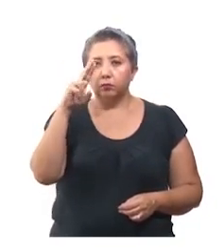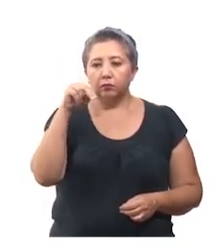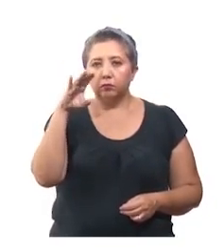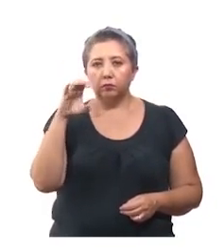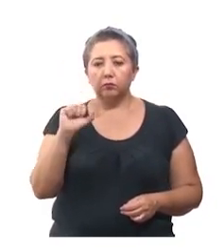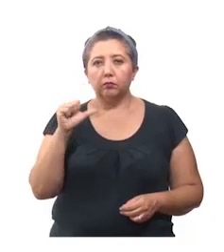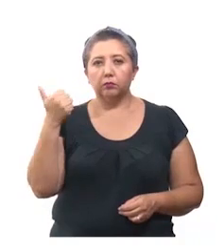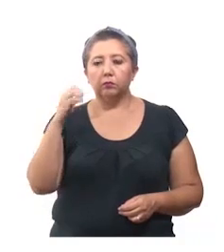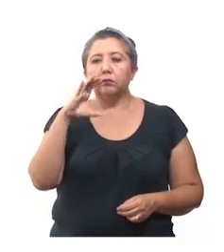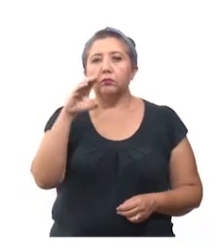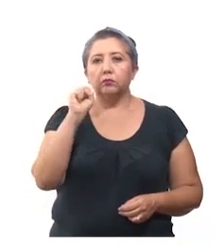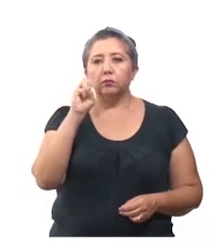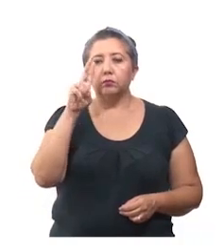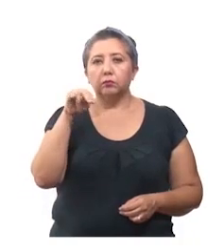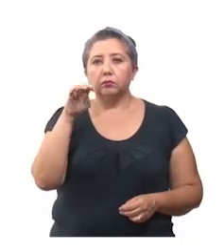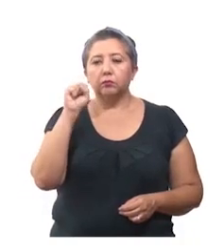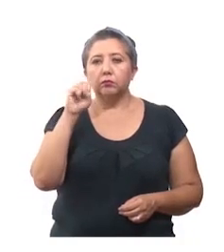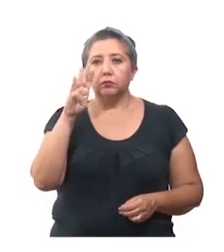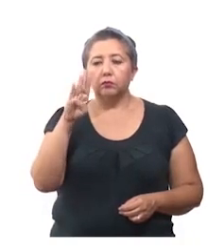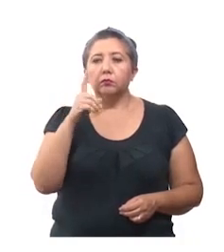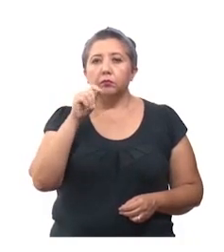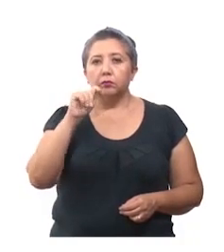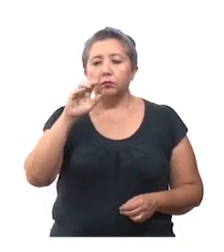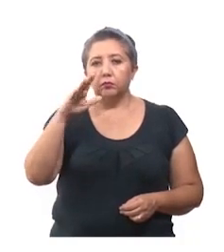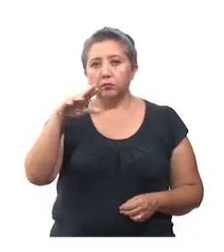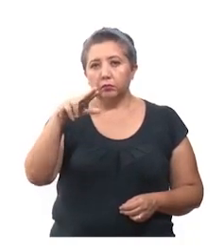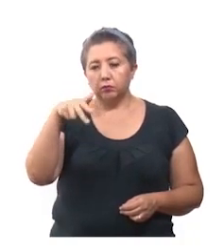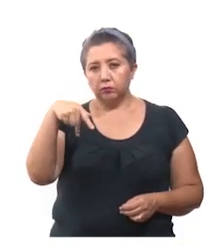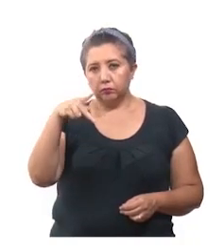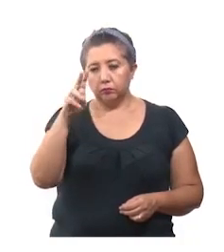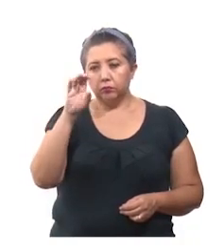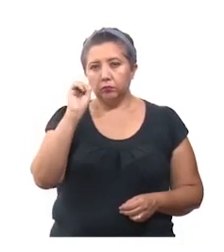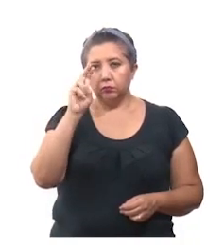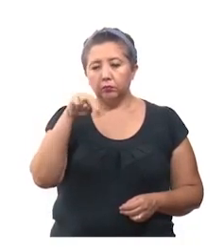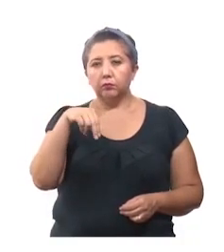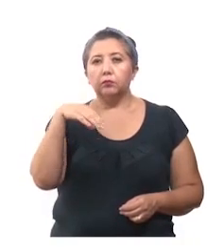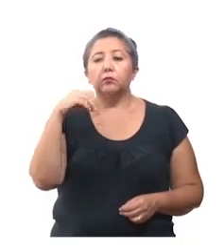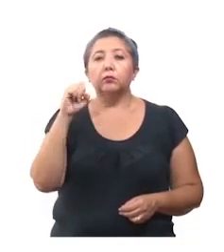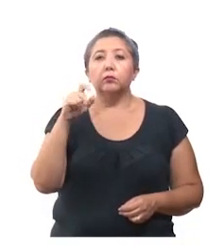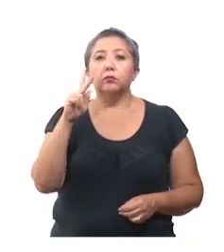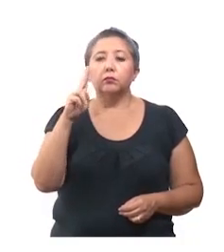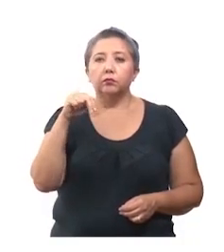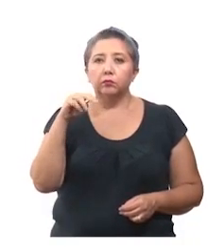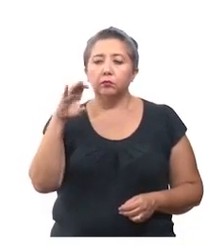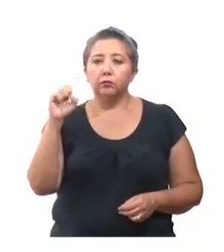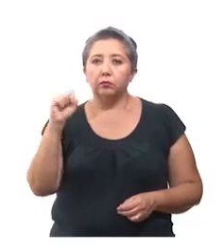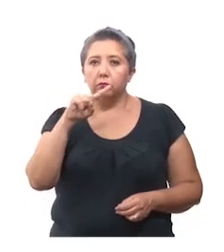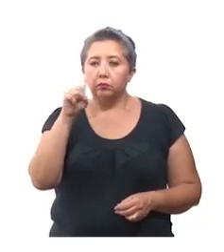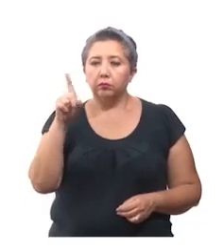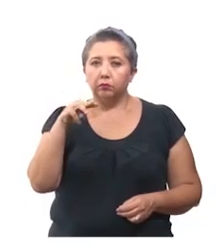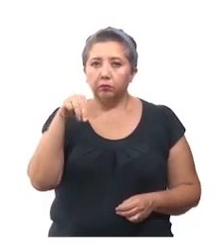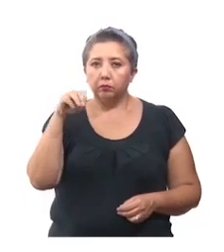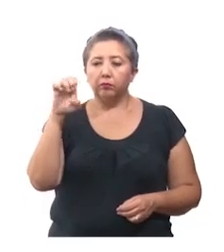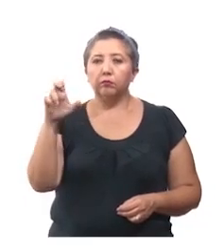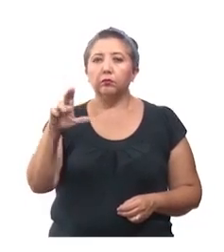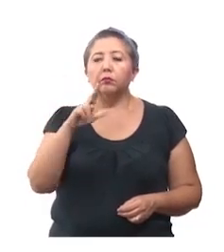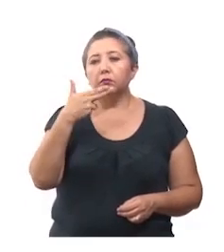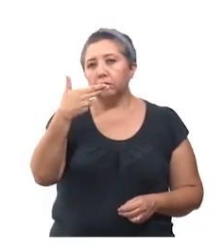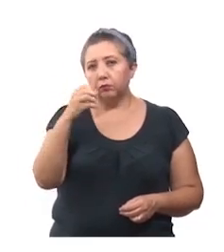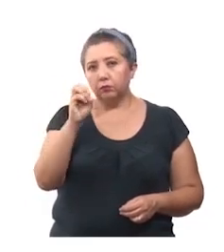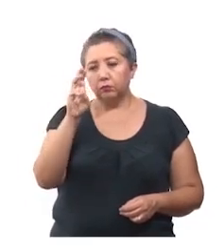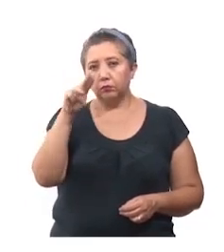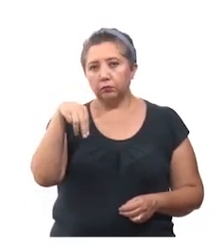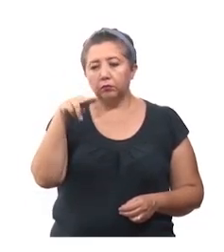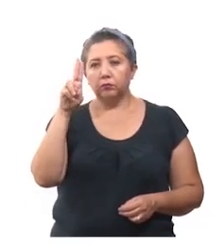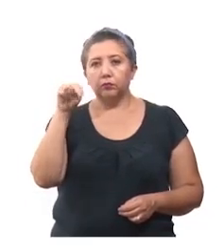Acanqué, Bocobá, Canzacap, Chaxinquín, Chancom, Chemash, Concal, Cuncunul, Semul, Espita, Jomún,